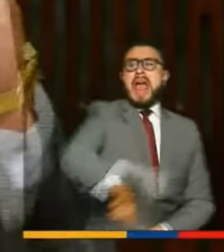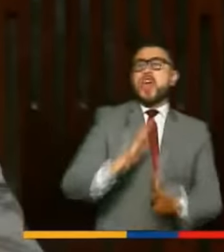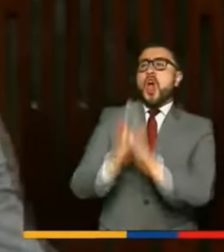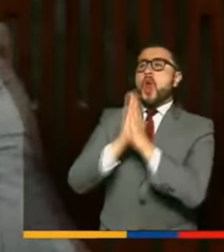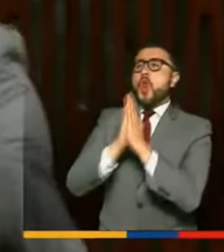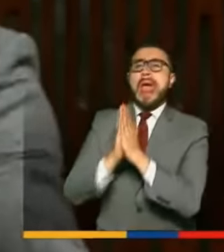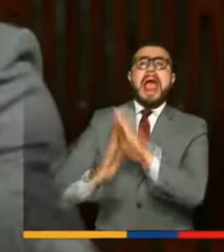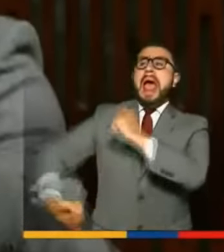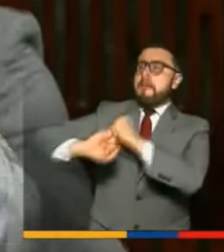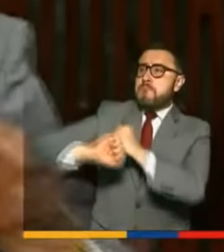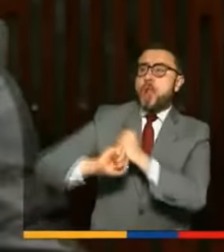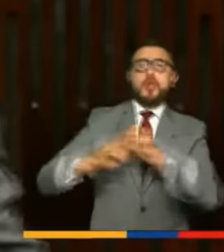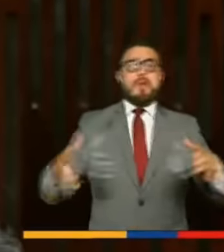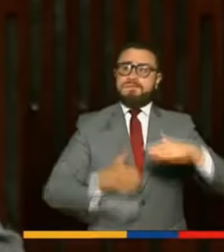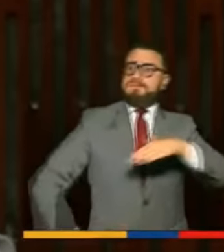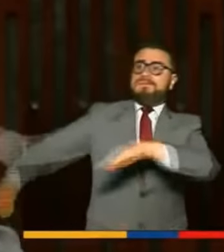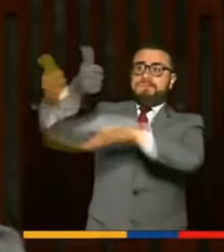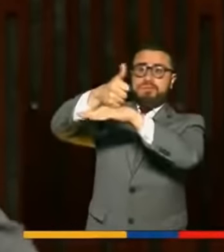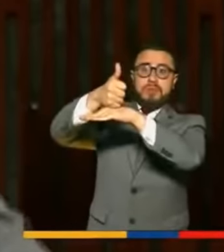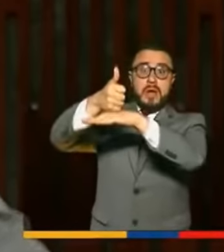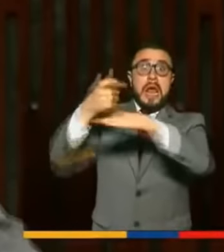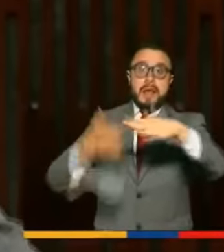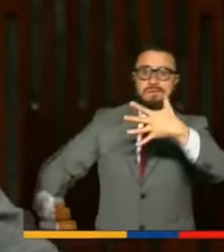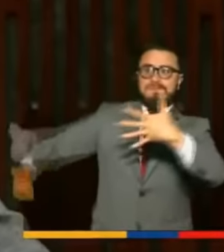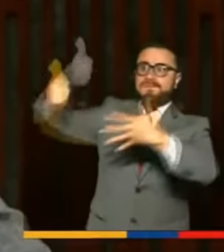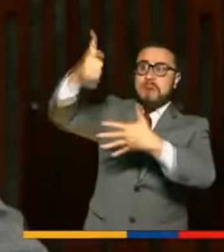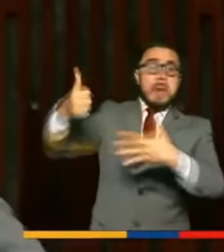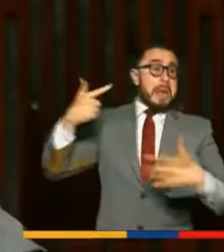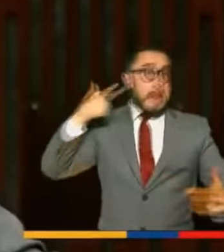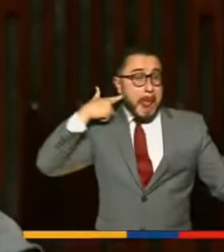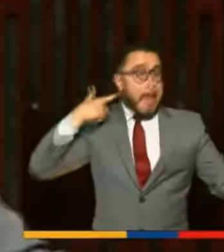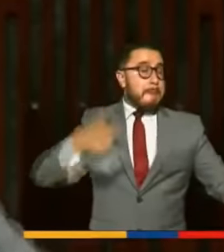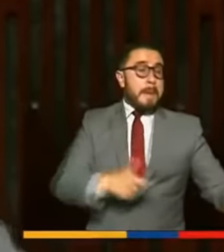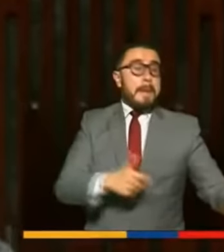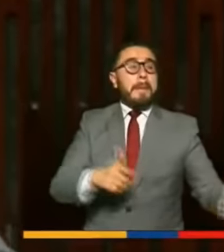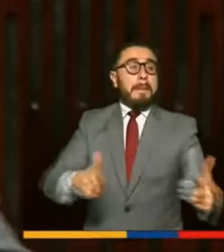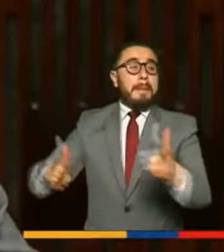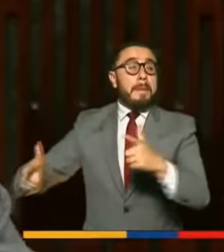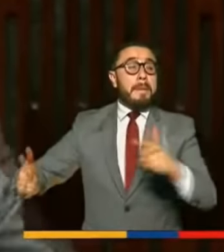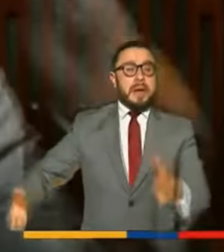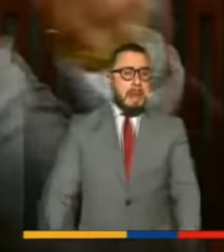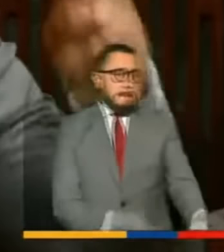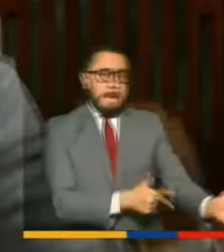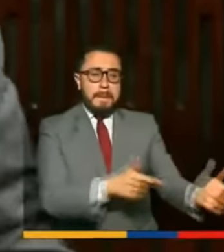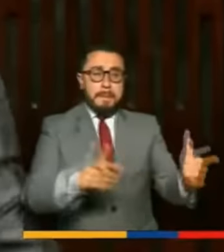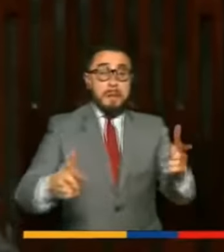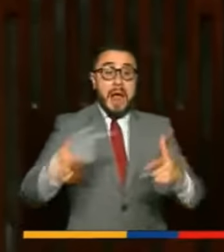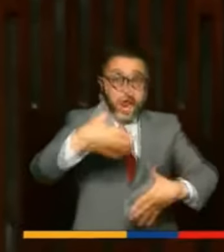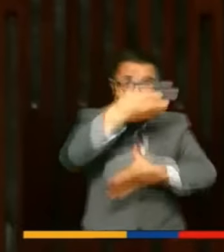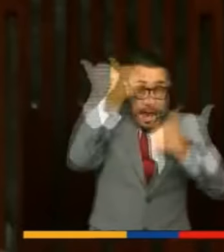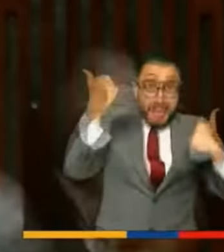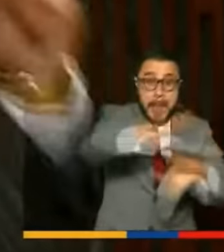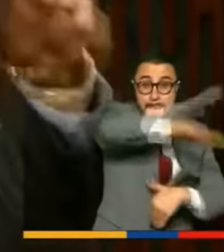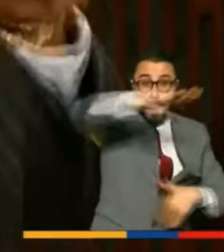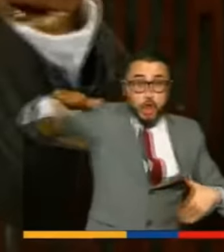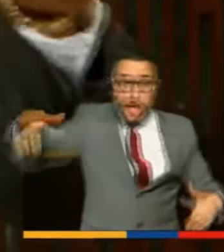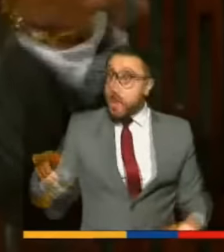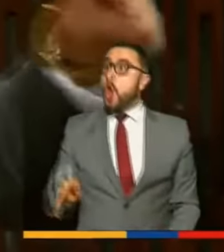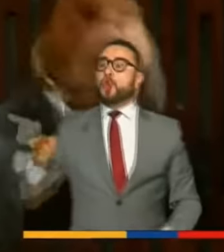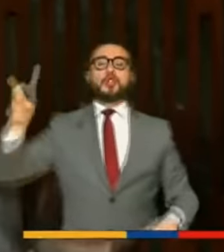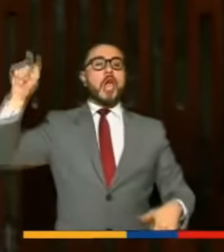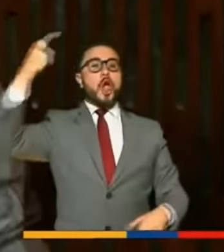por refuerzos a sus superiores bajo las ráfagas de las metralletas y de los fusiles de la guerrilla en el monte,